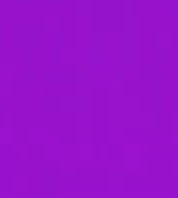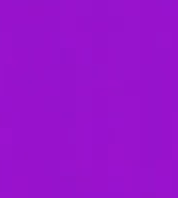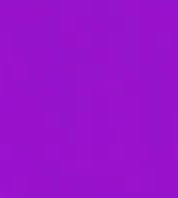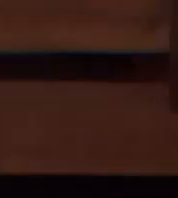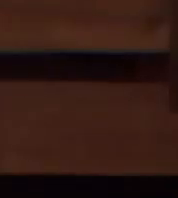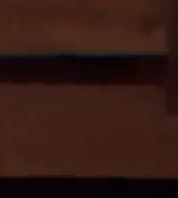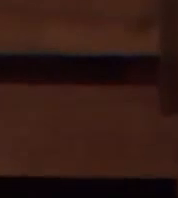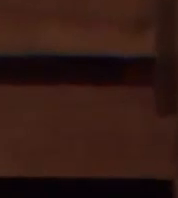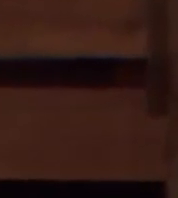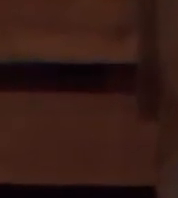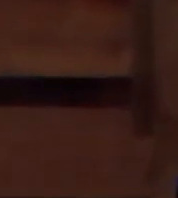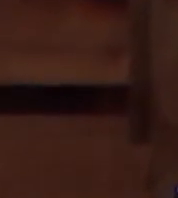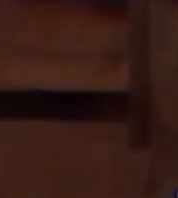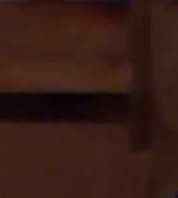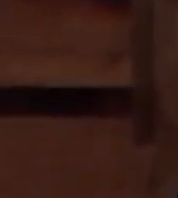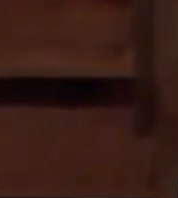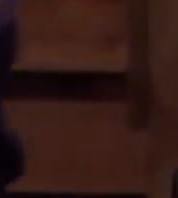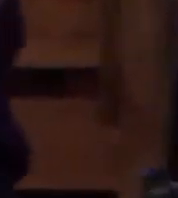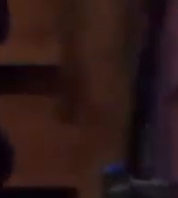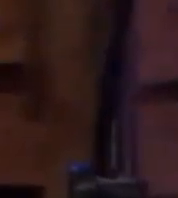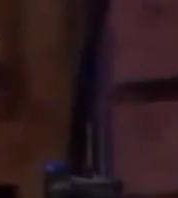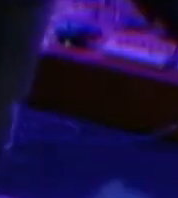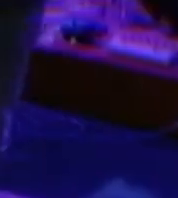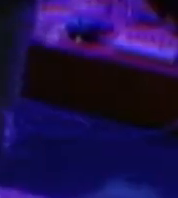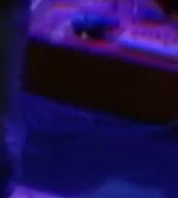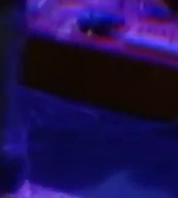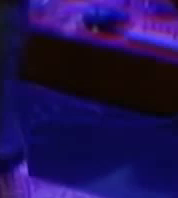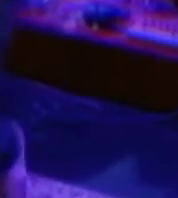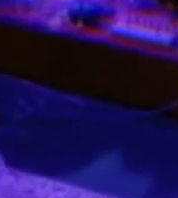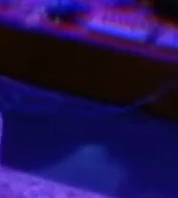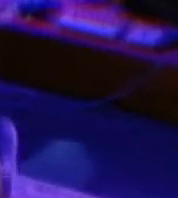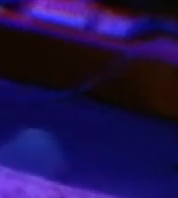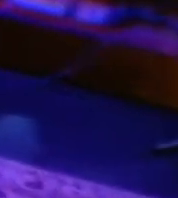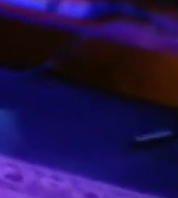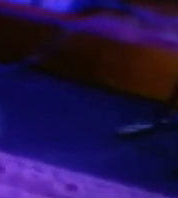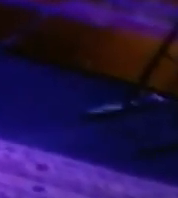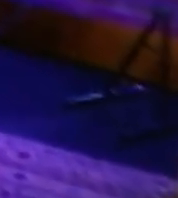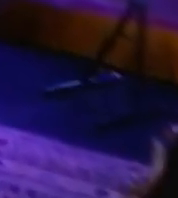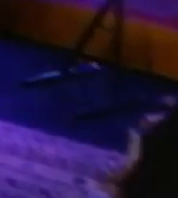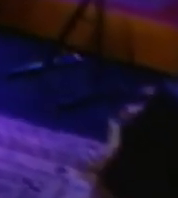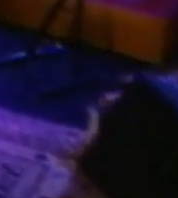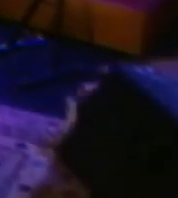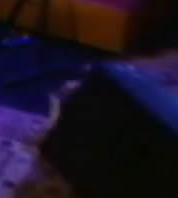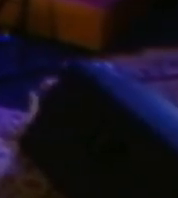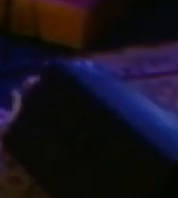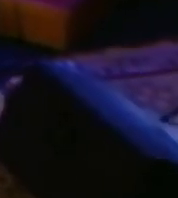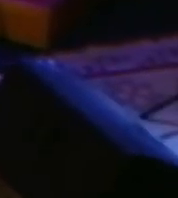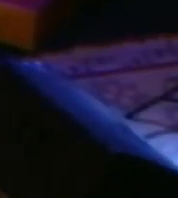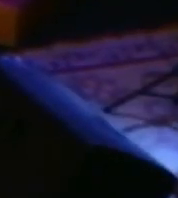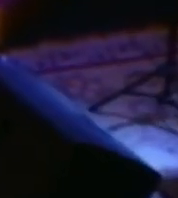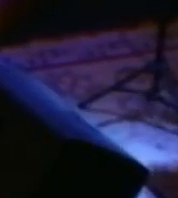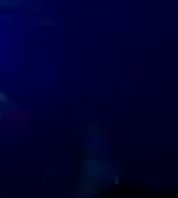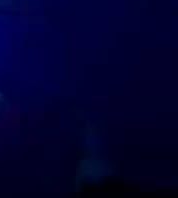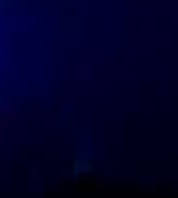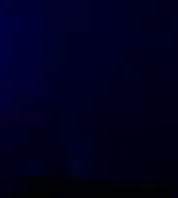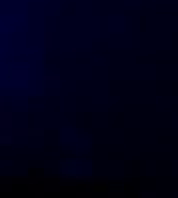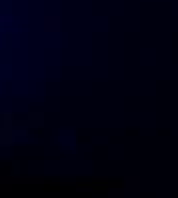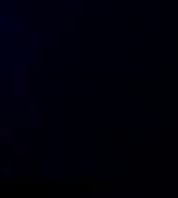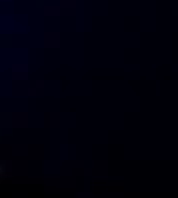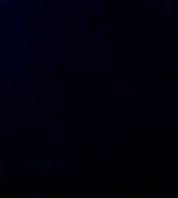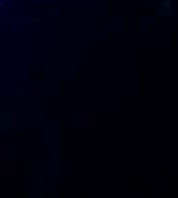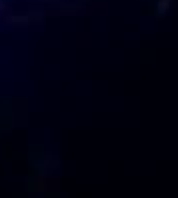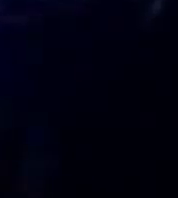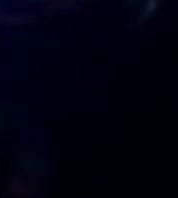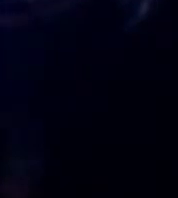mucha música. Bueno, creo que ya entendiste. Disfruta este y todos los sábados de